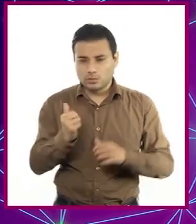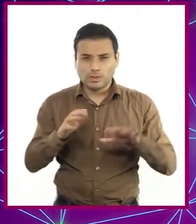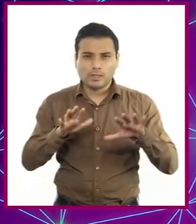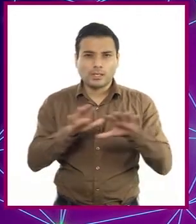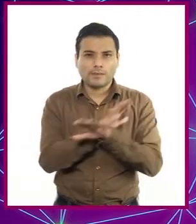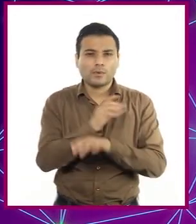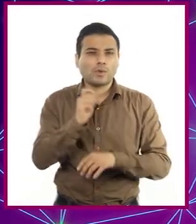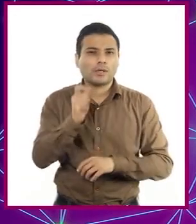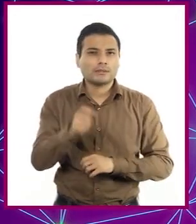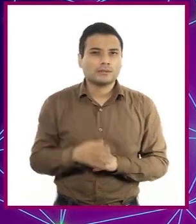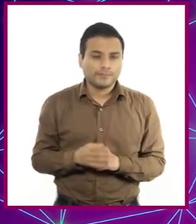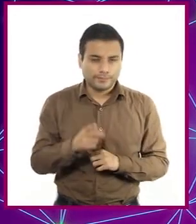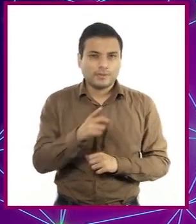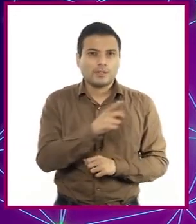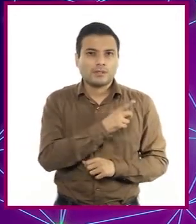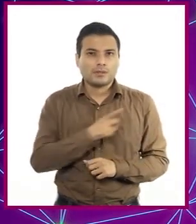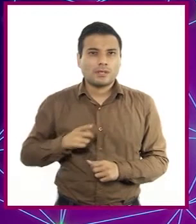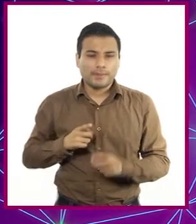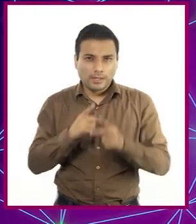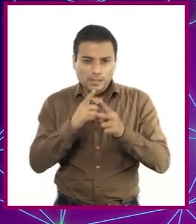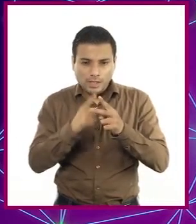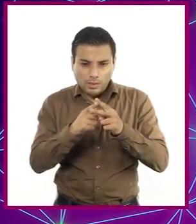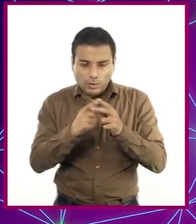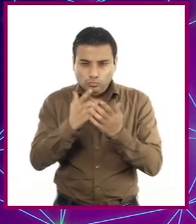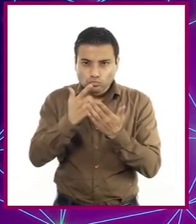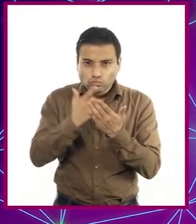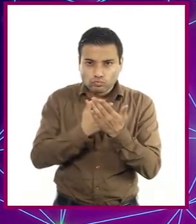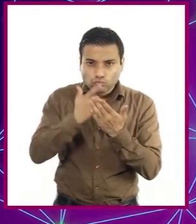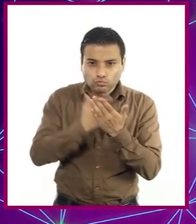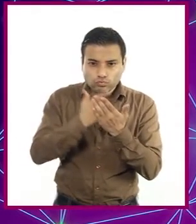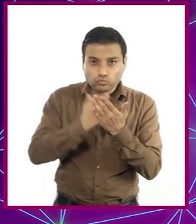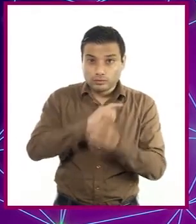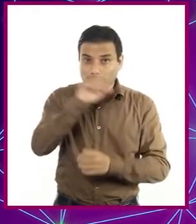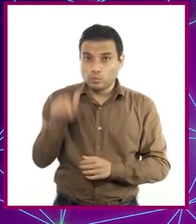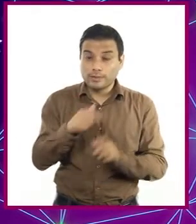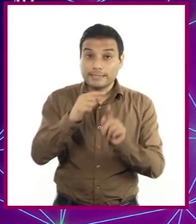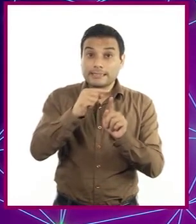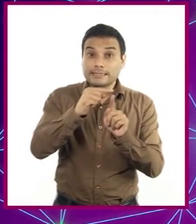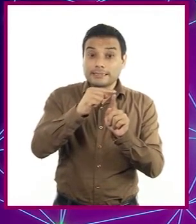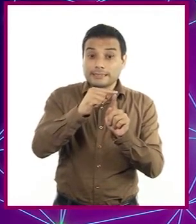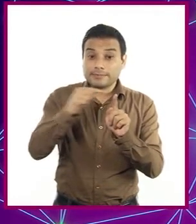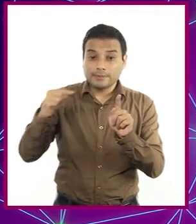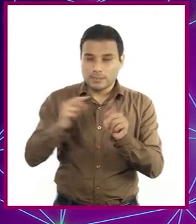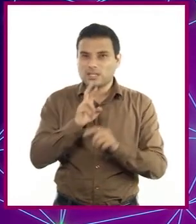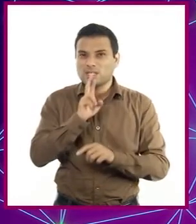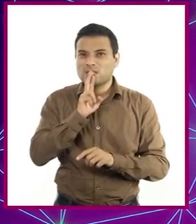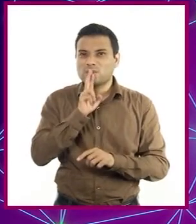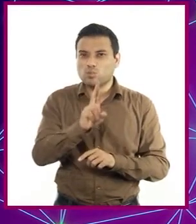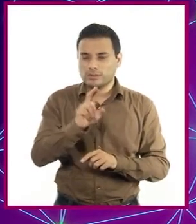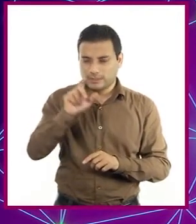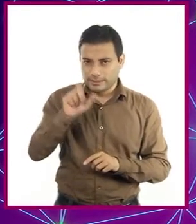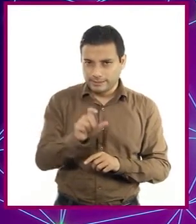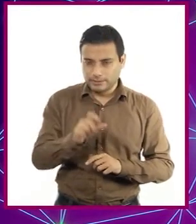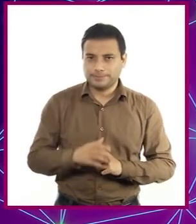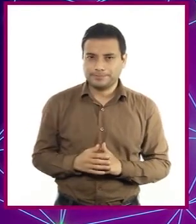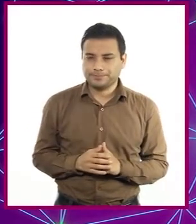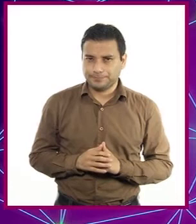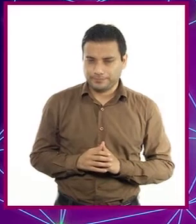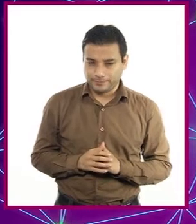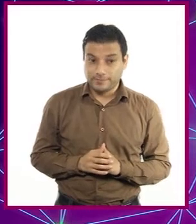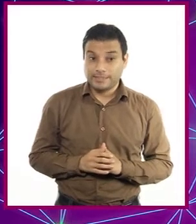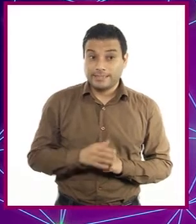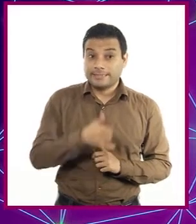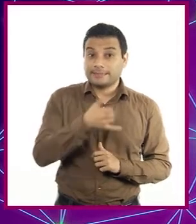debemos calcular la diferencia de las y dividirla entre la diferencia de las x. Entonces, la diferencia en